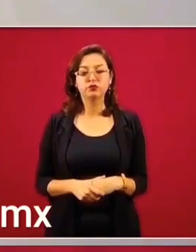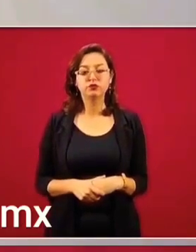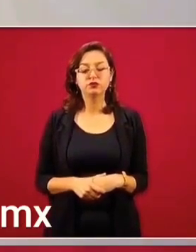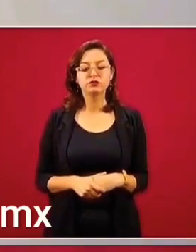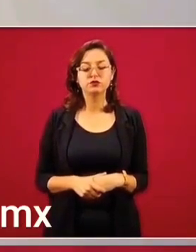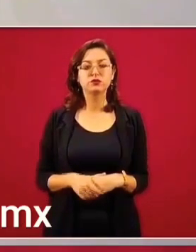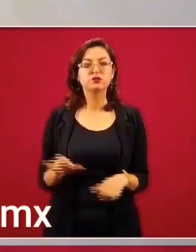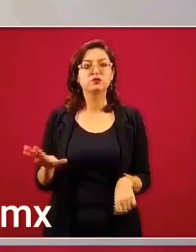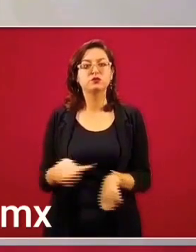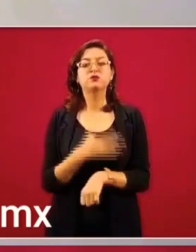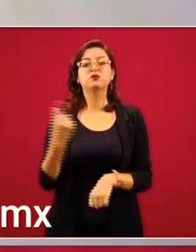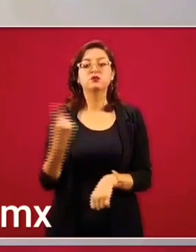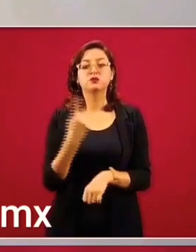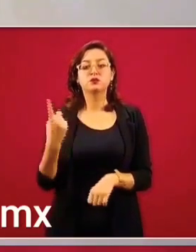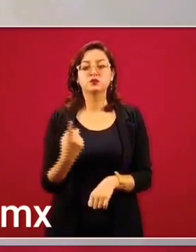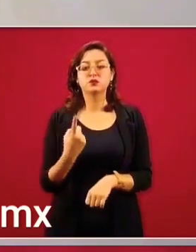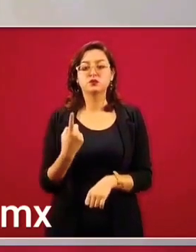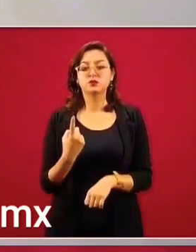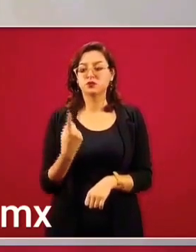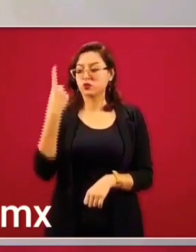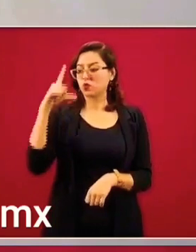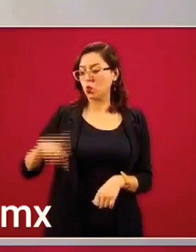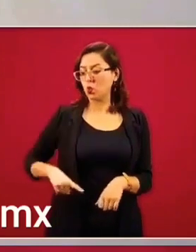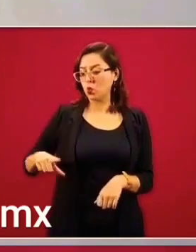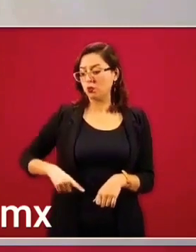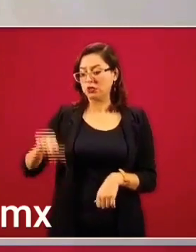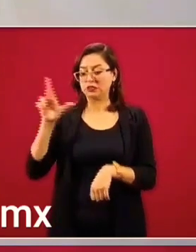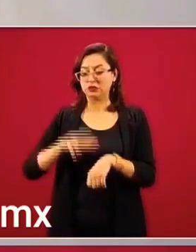si me equivoco, mañana corrijo,